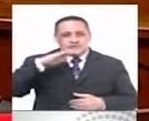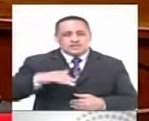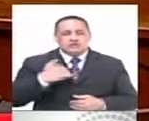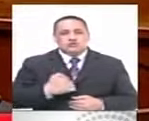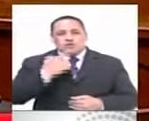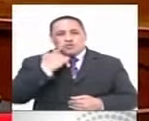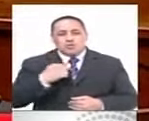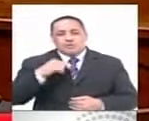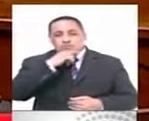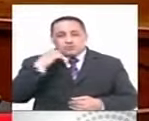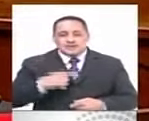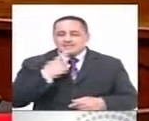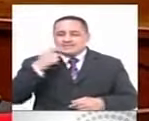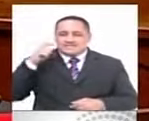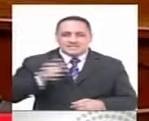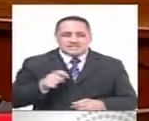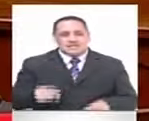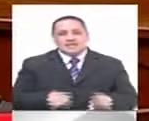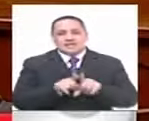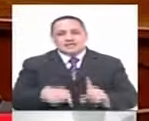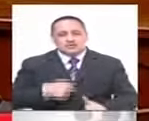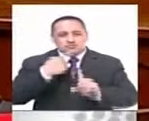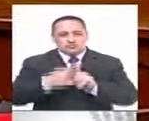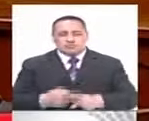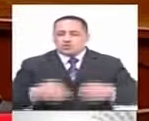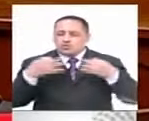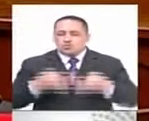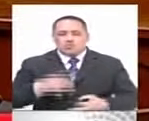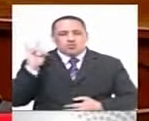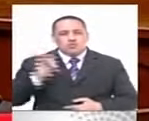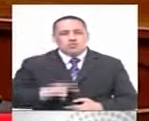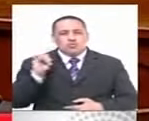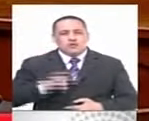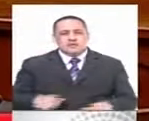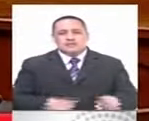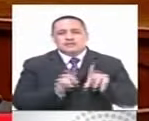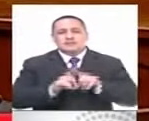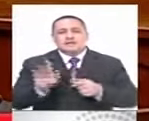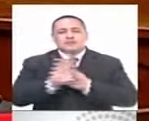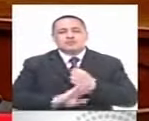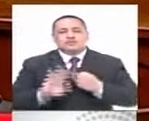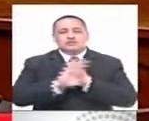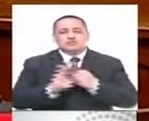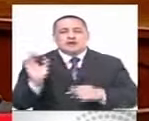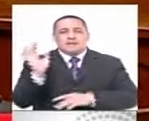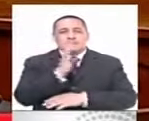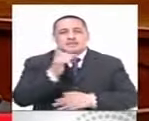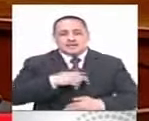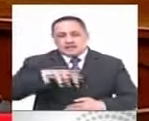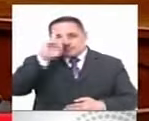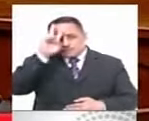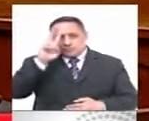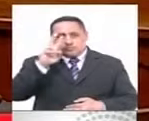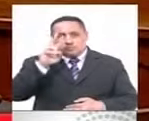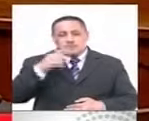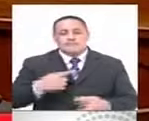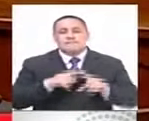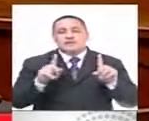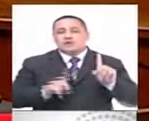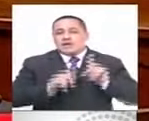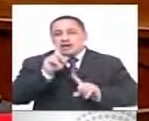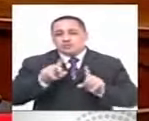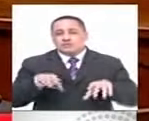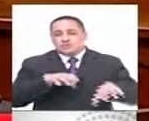niños, amerita que nos sumemos de forma urgente a la protección ambiental en nuestro país. Pero algo